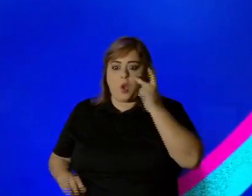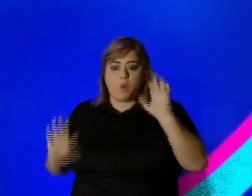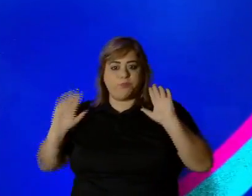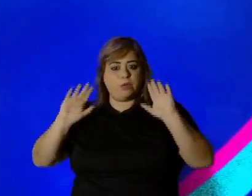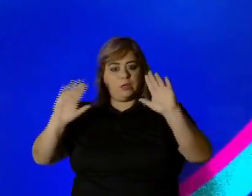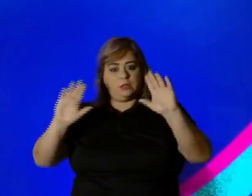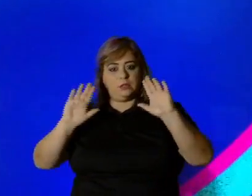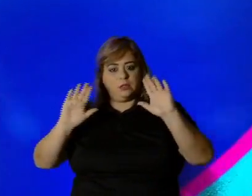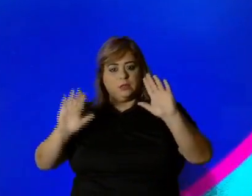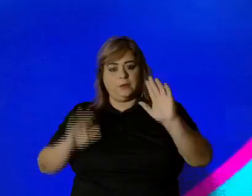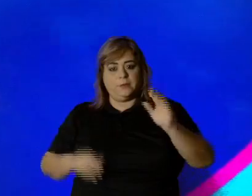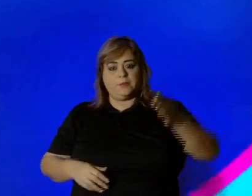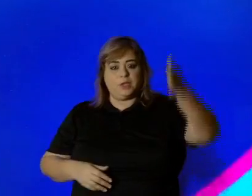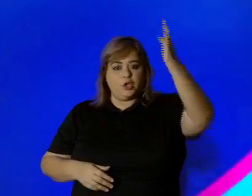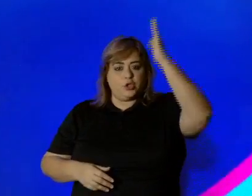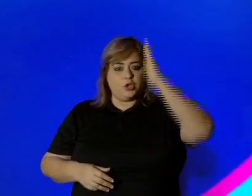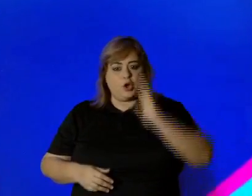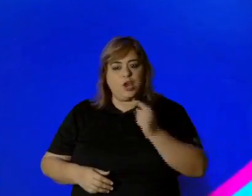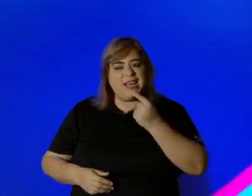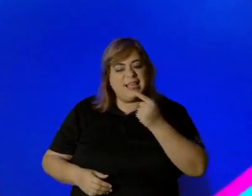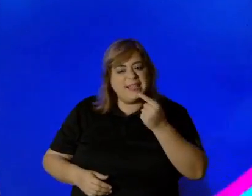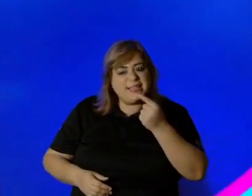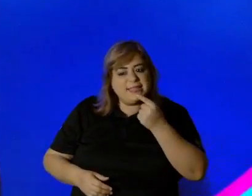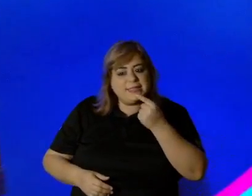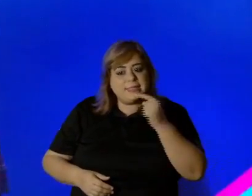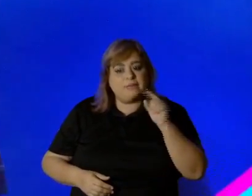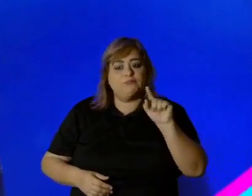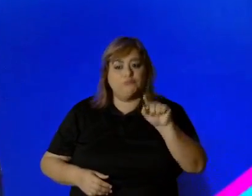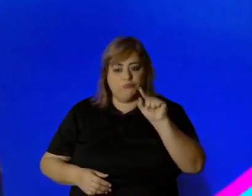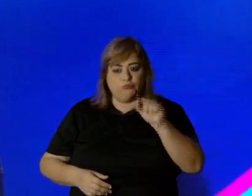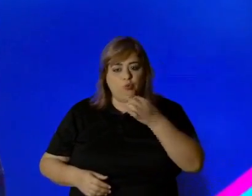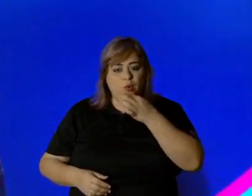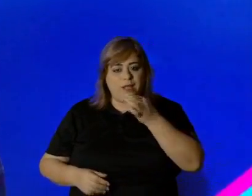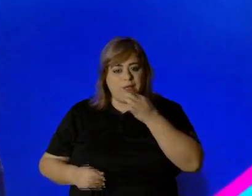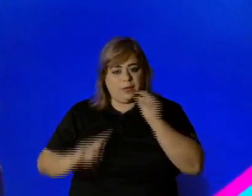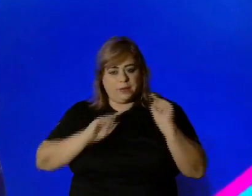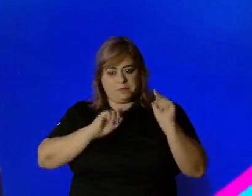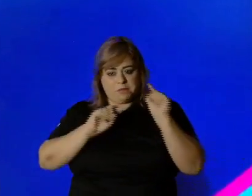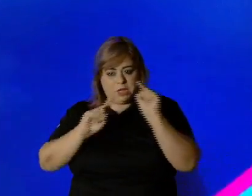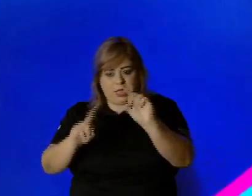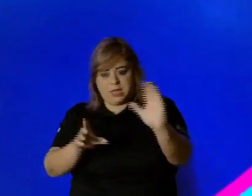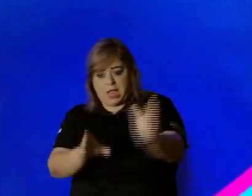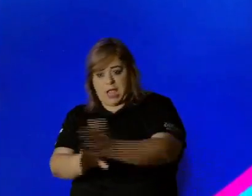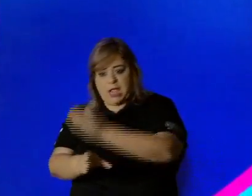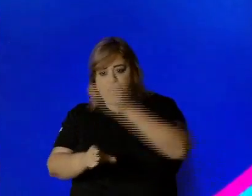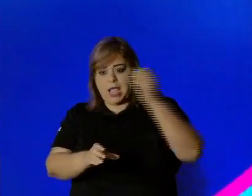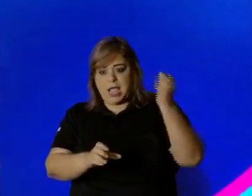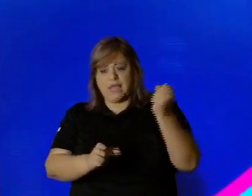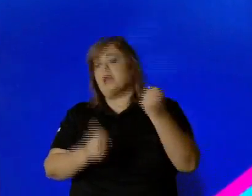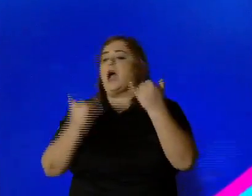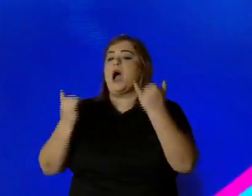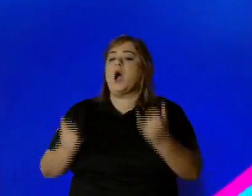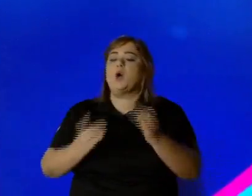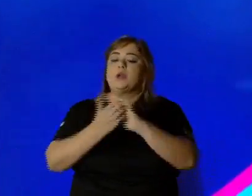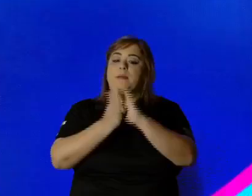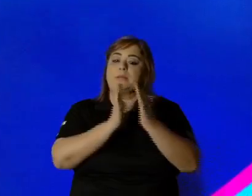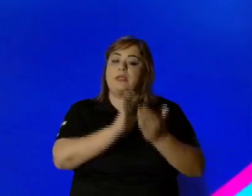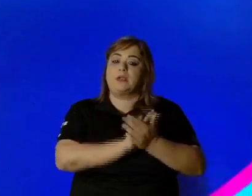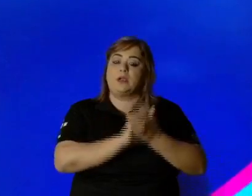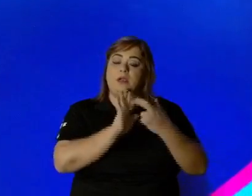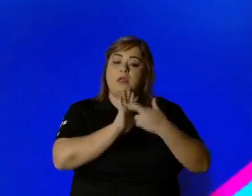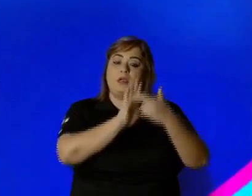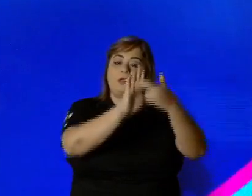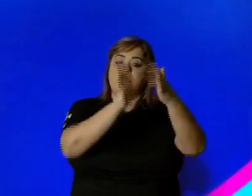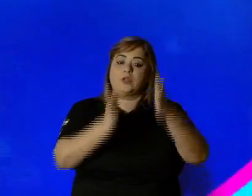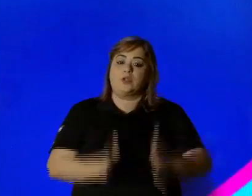Y Dios le habla, le susurra y le dice, lánzate. Y ella se lanza y gana, y gana como gana, gloria a Dios. Y hermano, es que Dios es